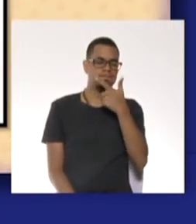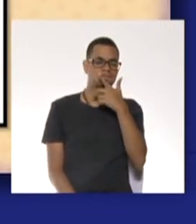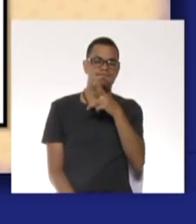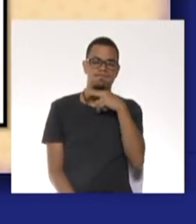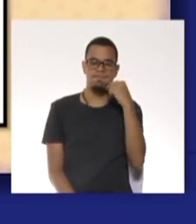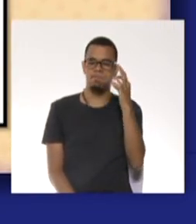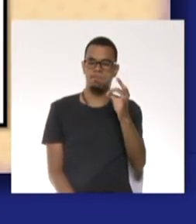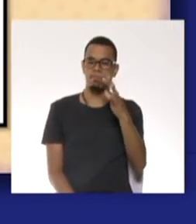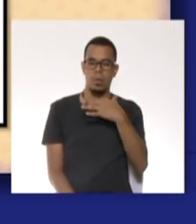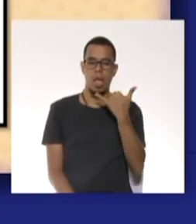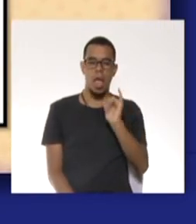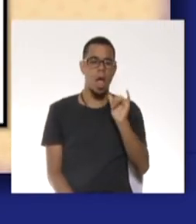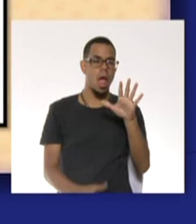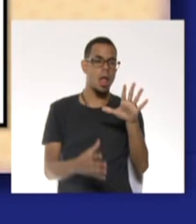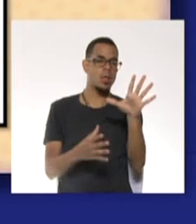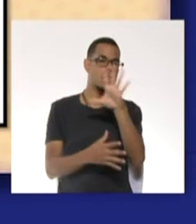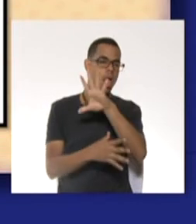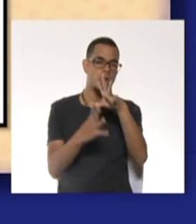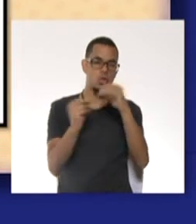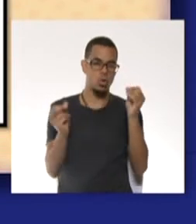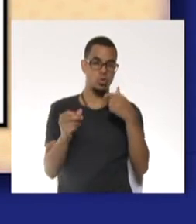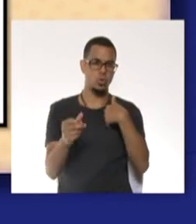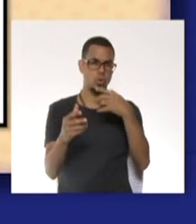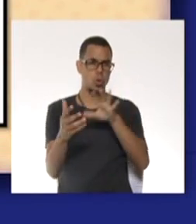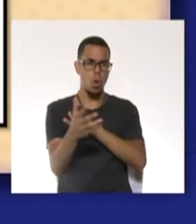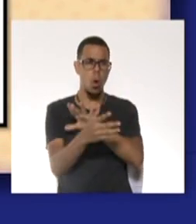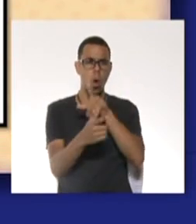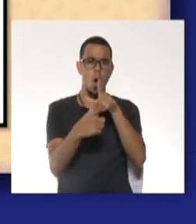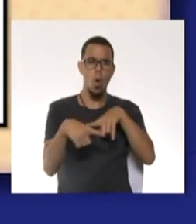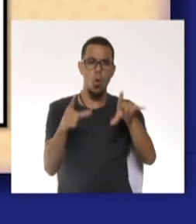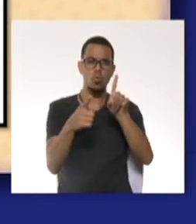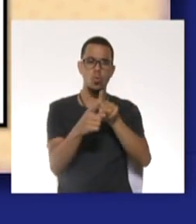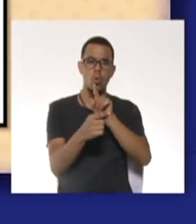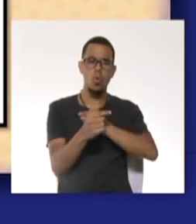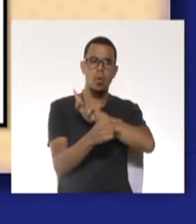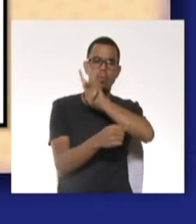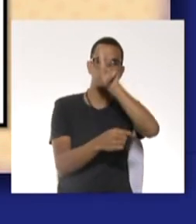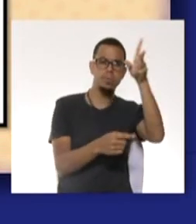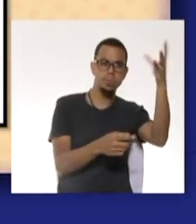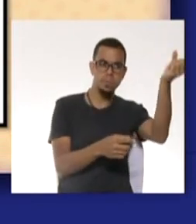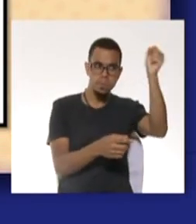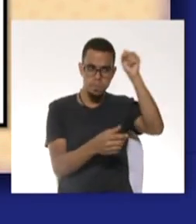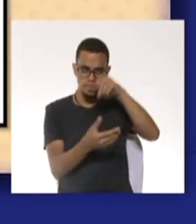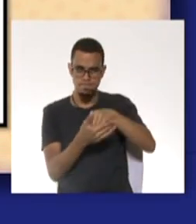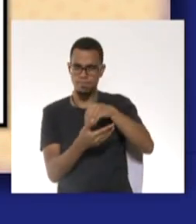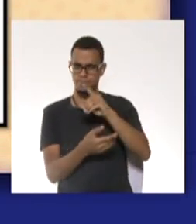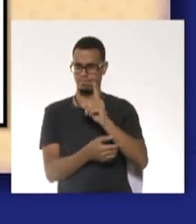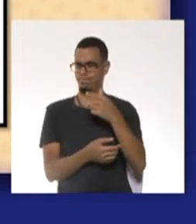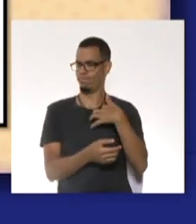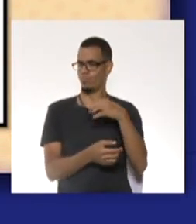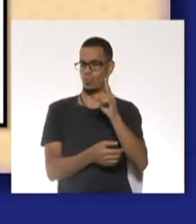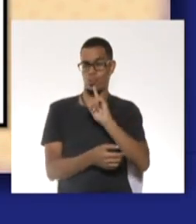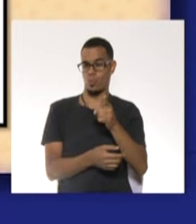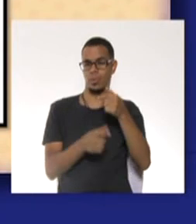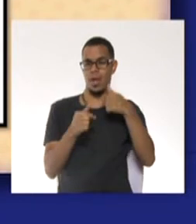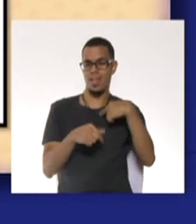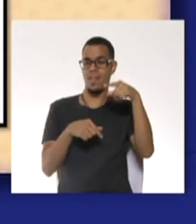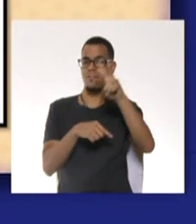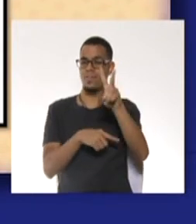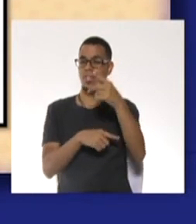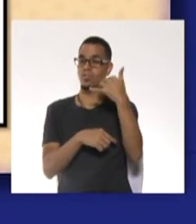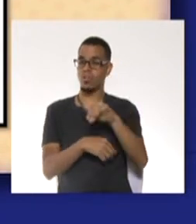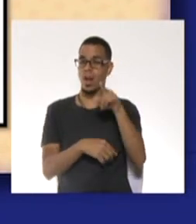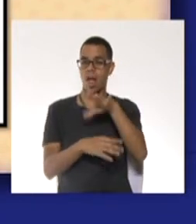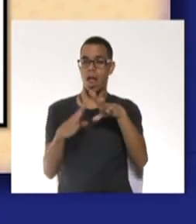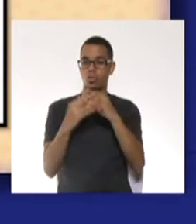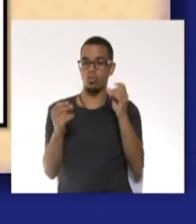de todo, no tenemos que irnos a otro espacio geográfico para encontrar las riquezas que encontramos en Venezuela.